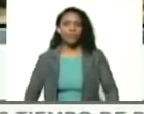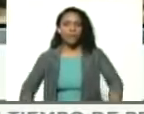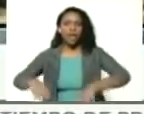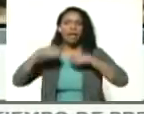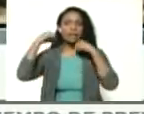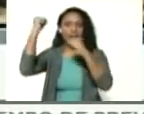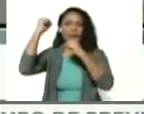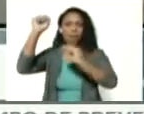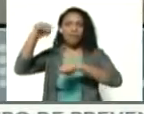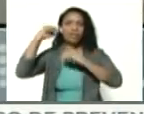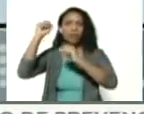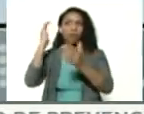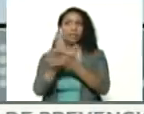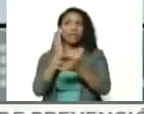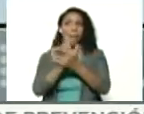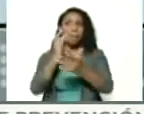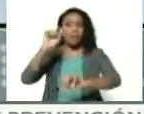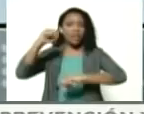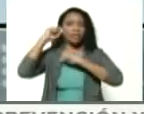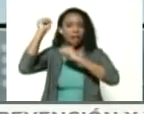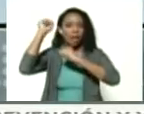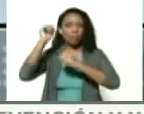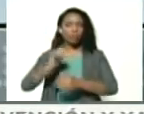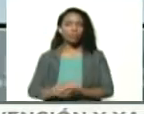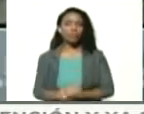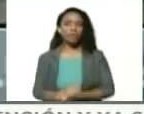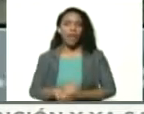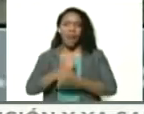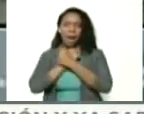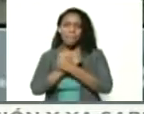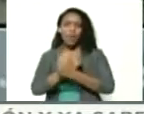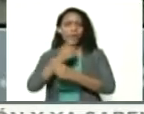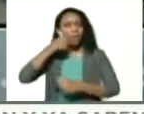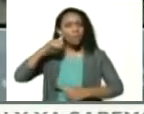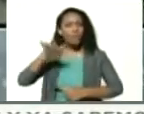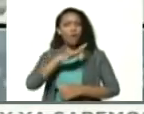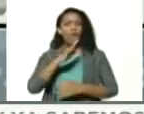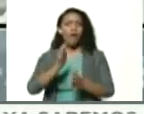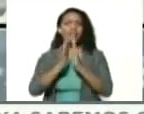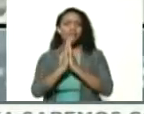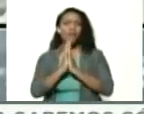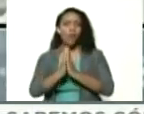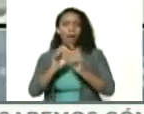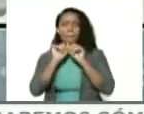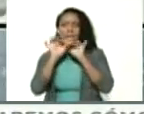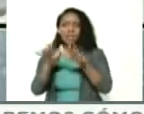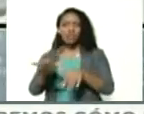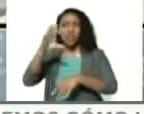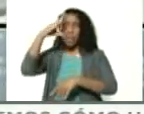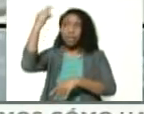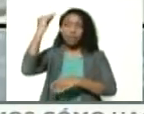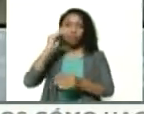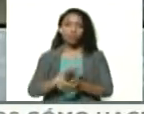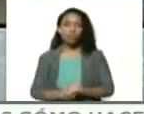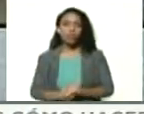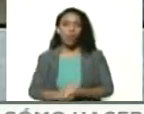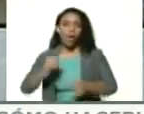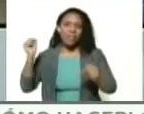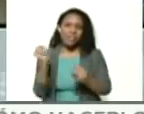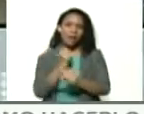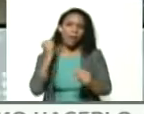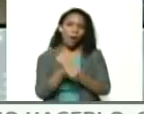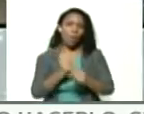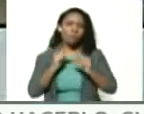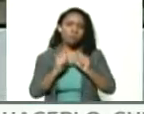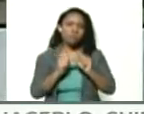Venceremos, venceremos, siempre venceremos, con el amor del pueblo, con el favor y las bendiciones de Dios, y con el trabajo